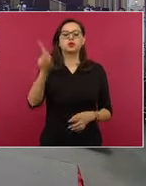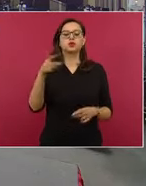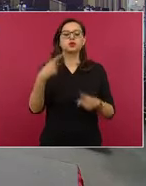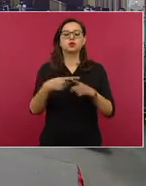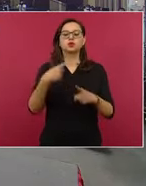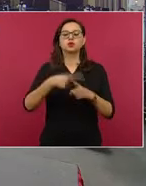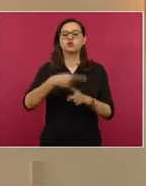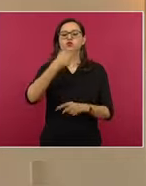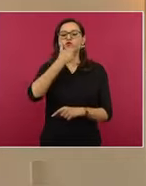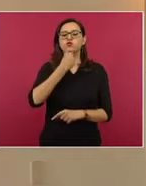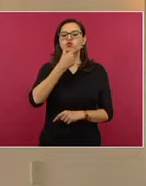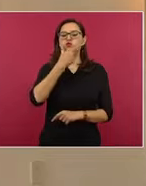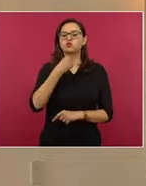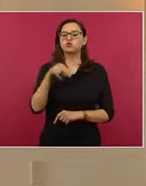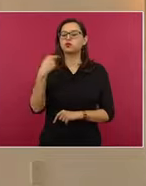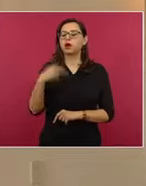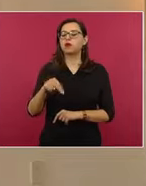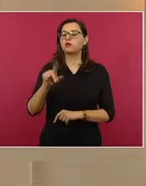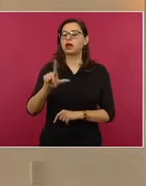que fue